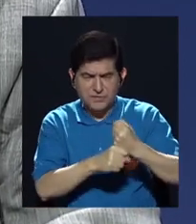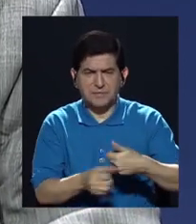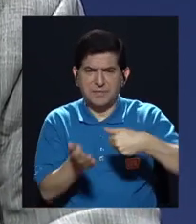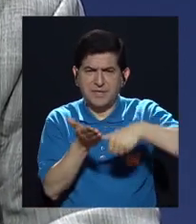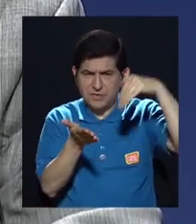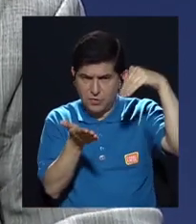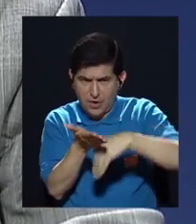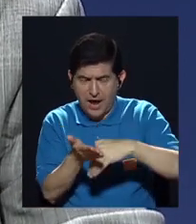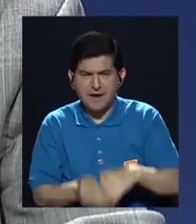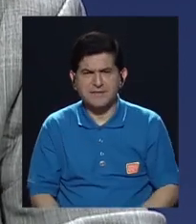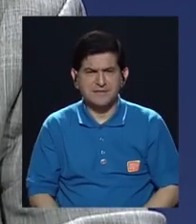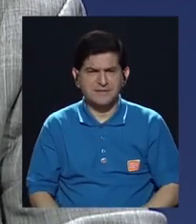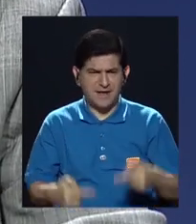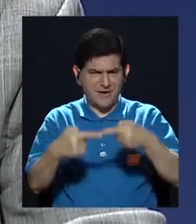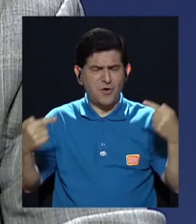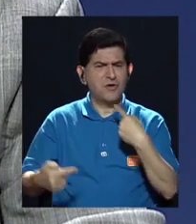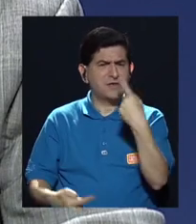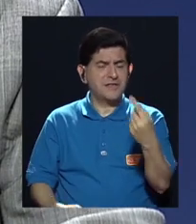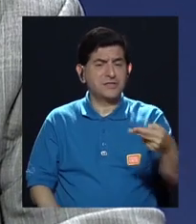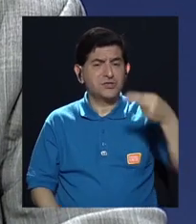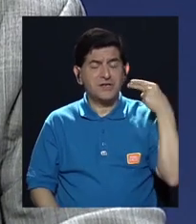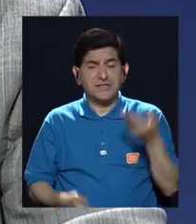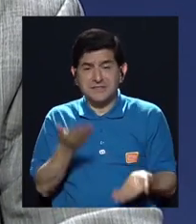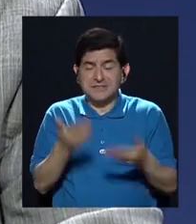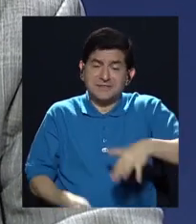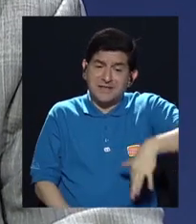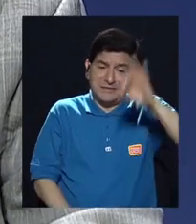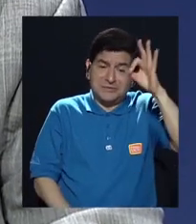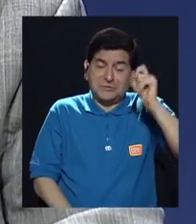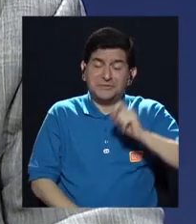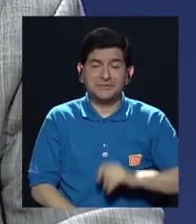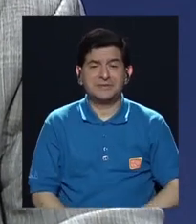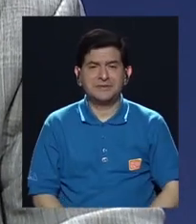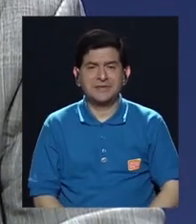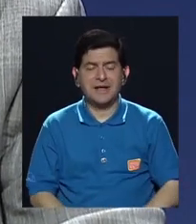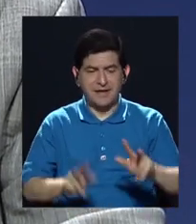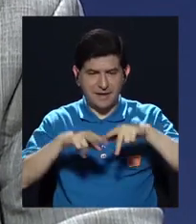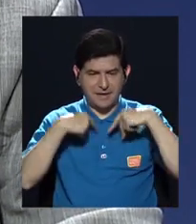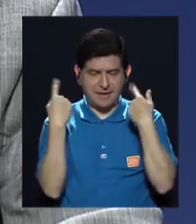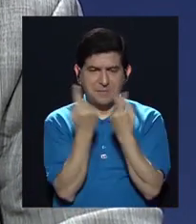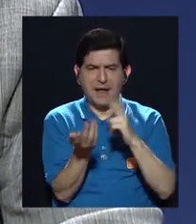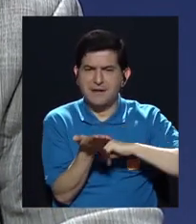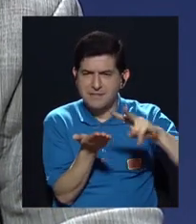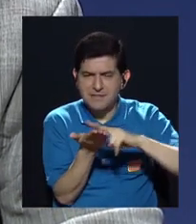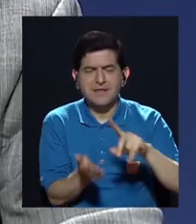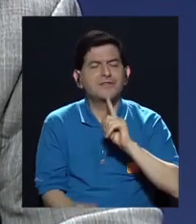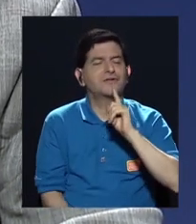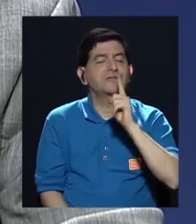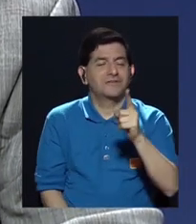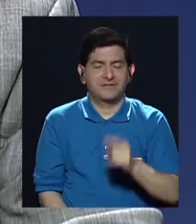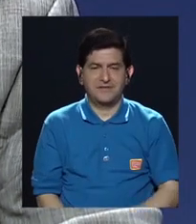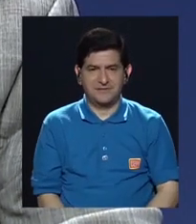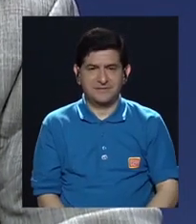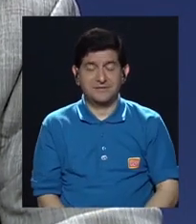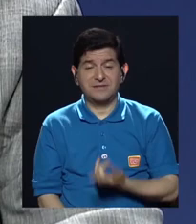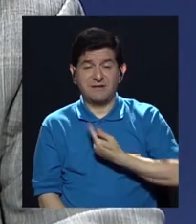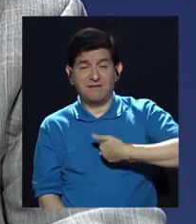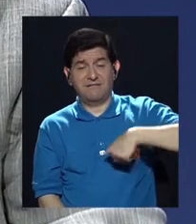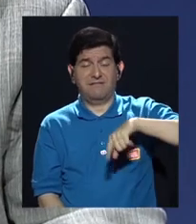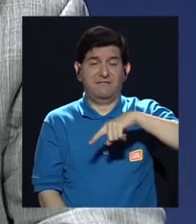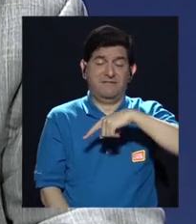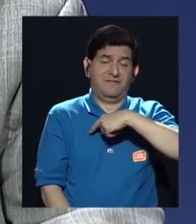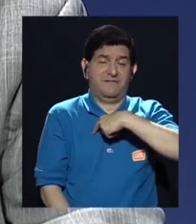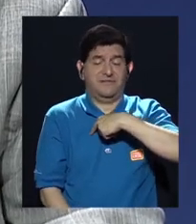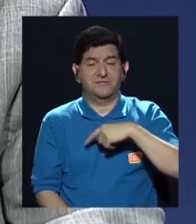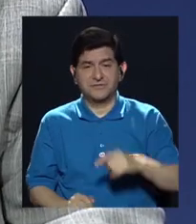Nacional, van a encontrar unas grandes contradicciones de nuestra historia. Y es que el Partido de Liberación Nacional le gusta decir que